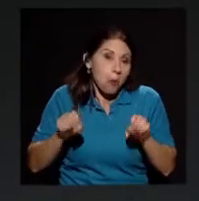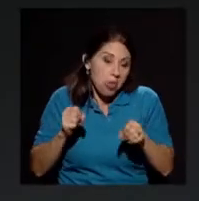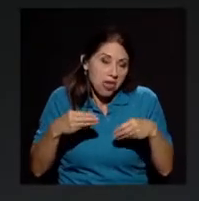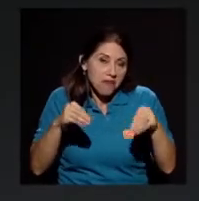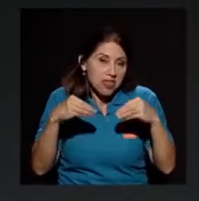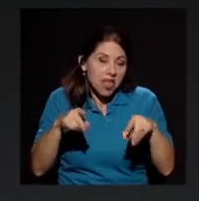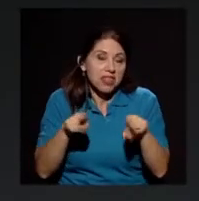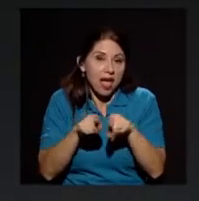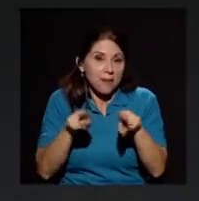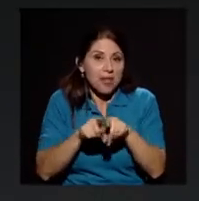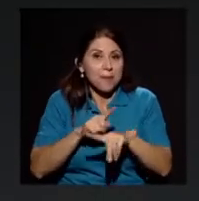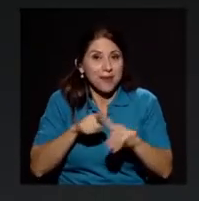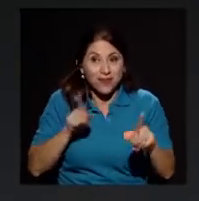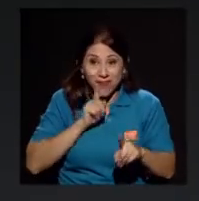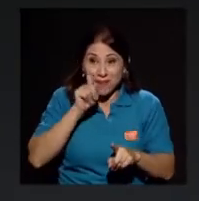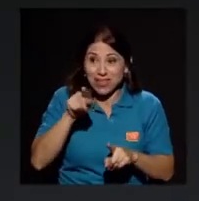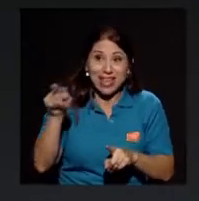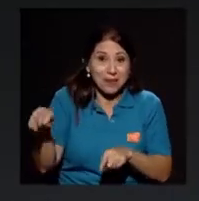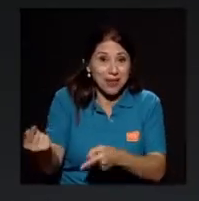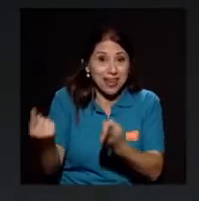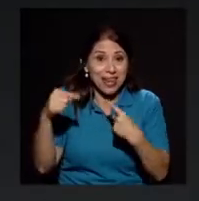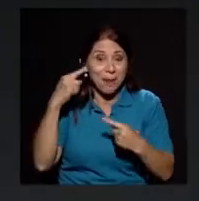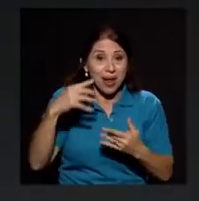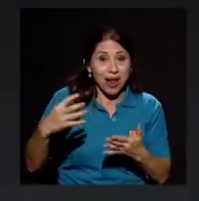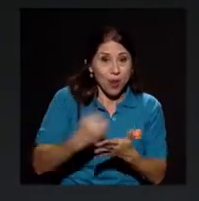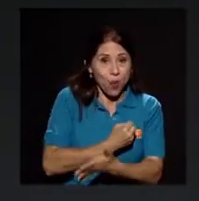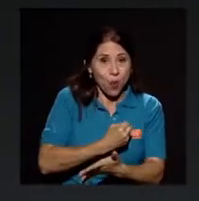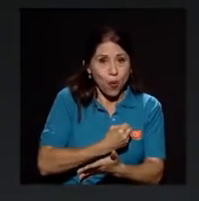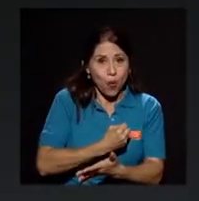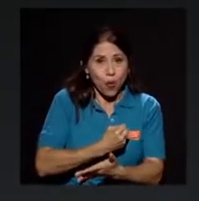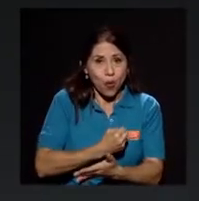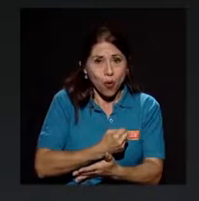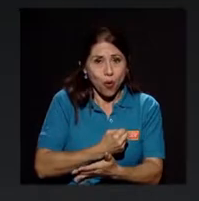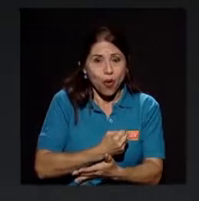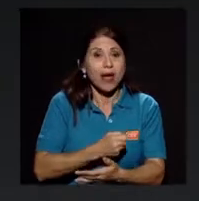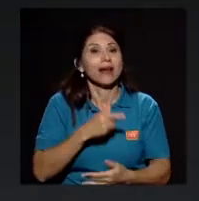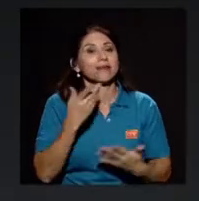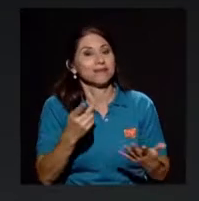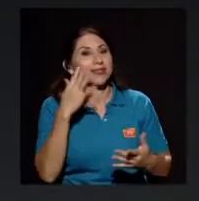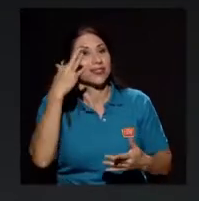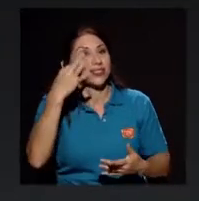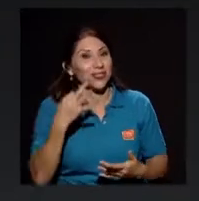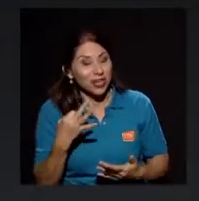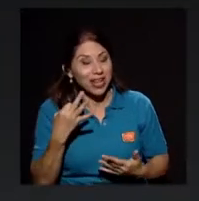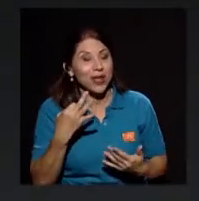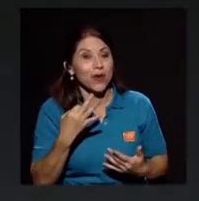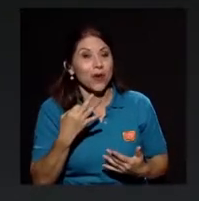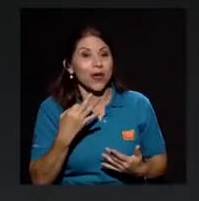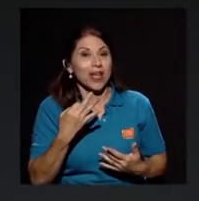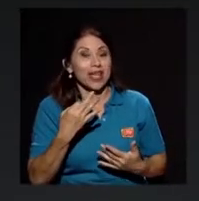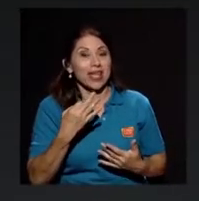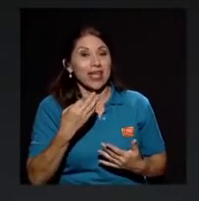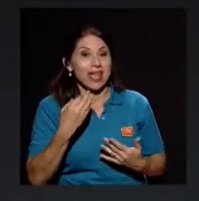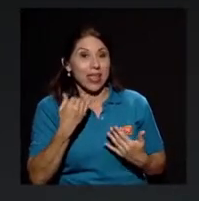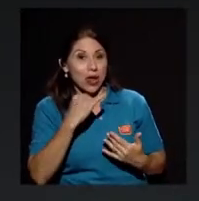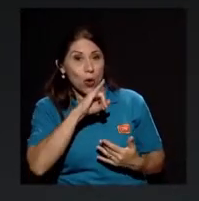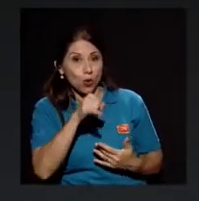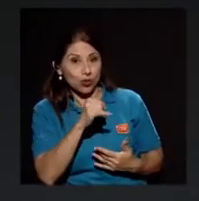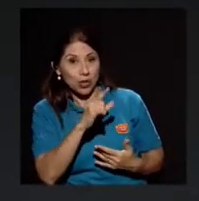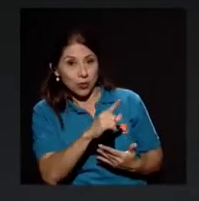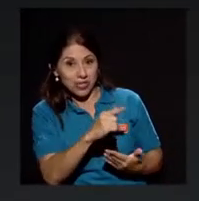tema y yo creo que don josé luís y yo y todos los otros colegas nuestros